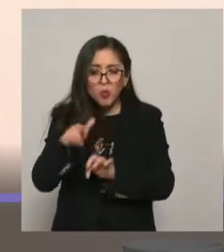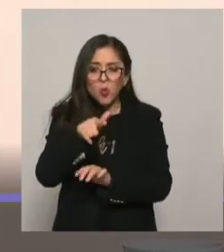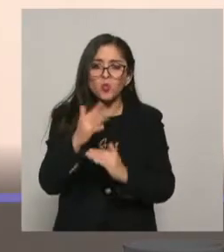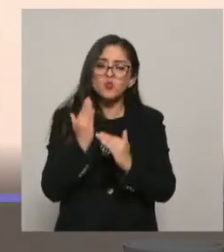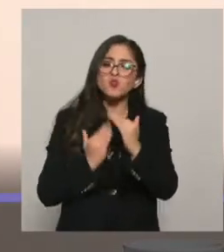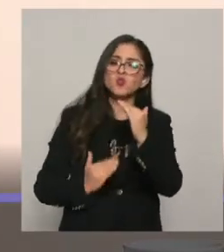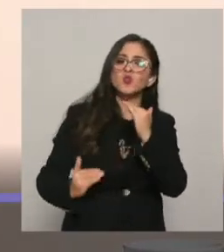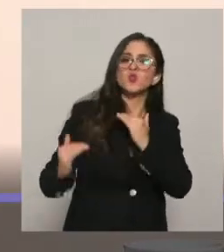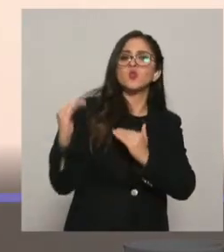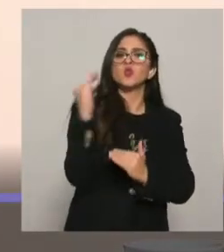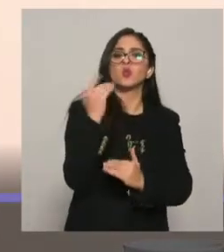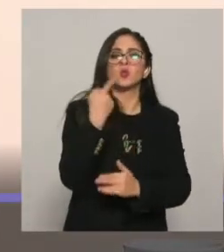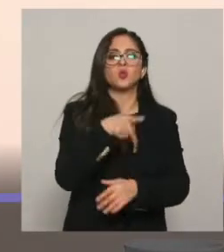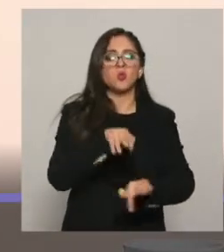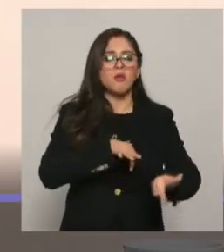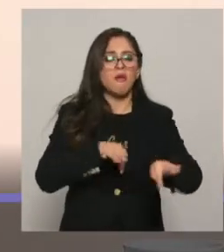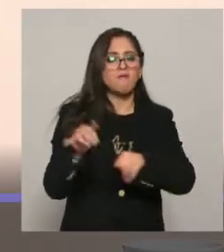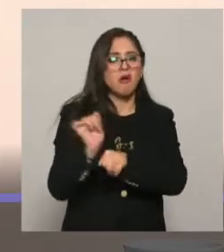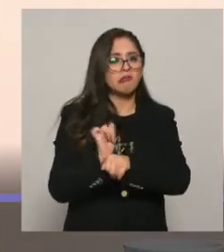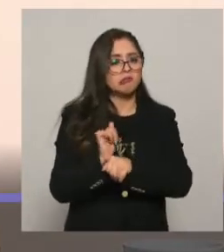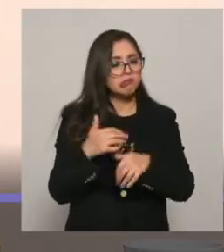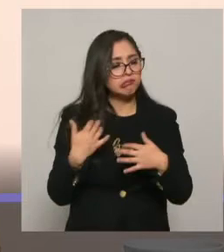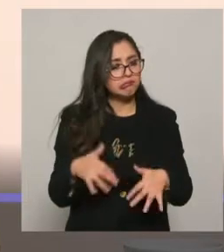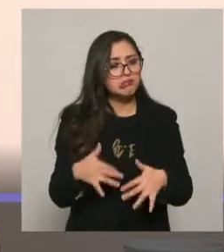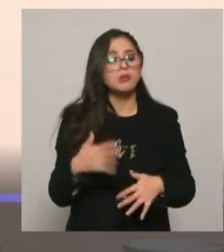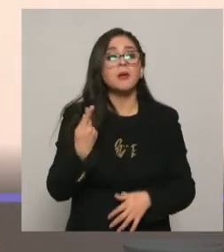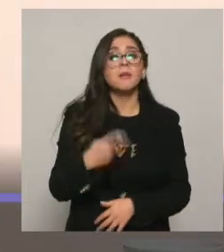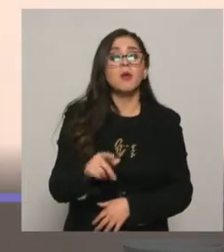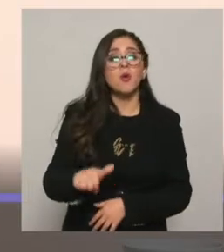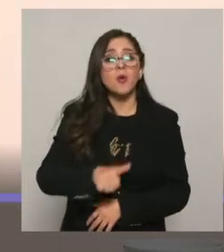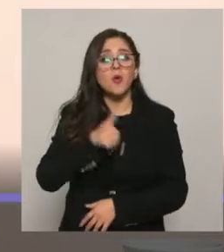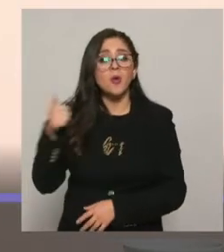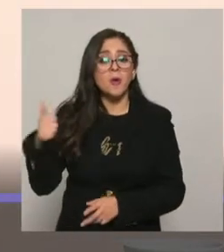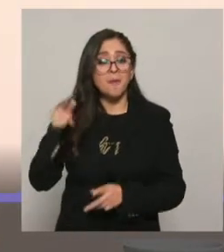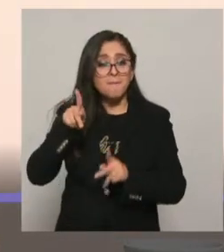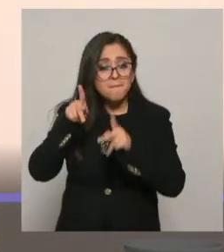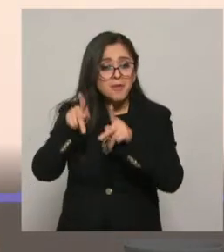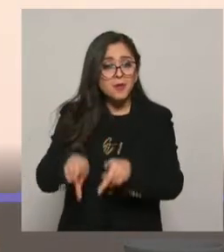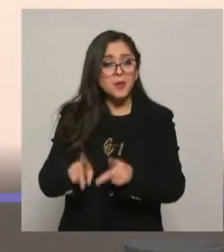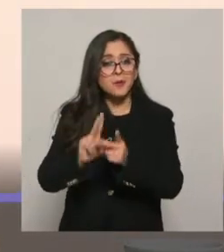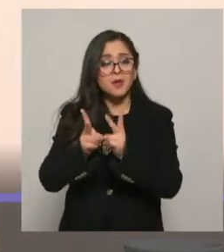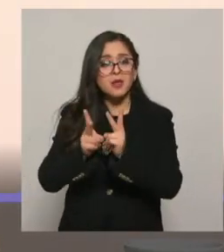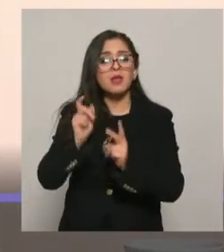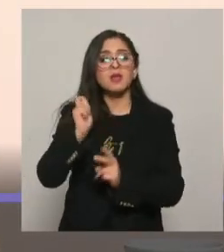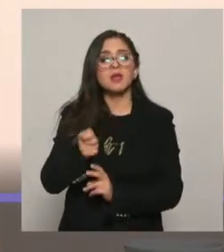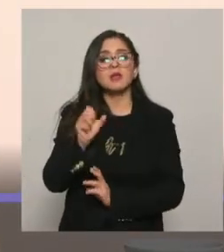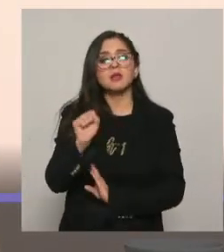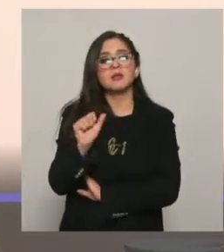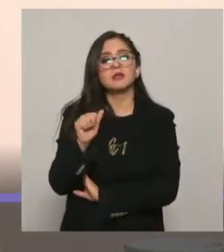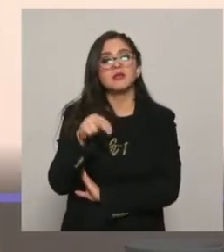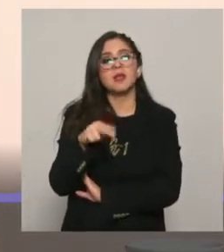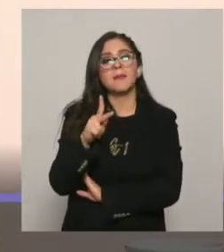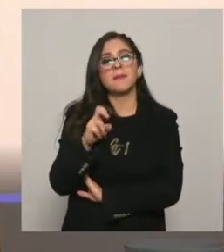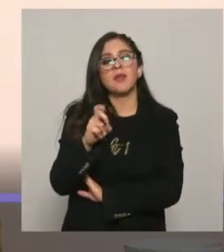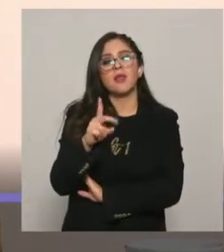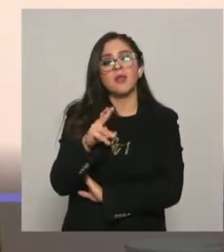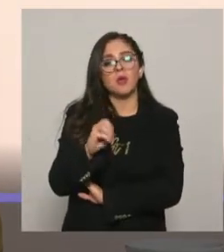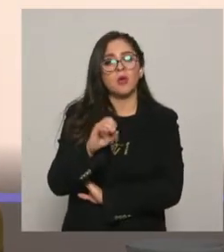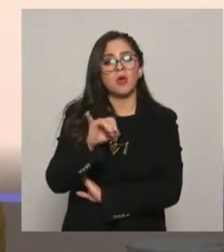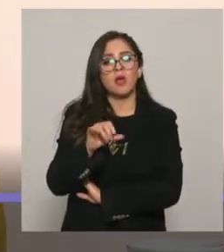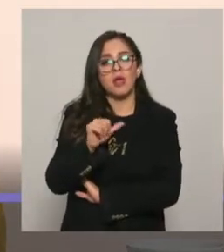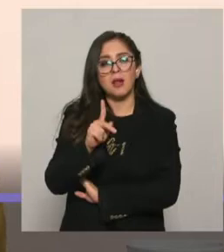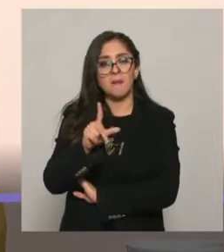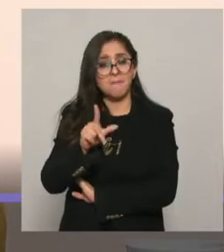Y hay otros panteones vecinales. Hay el panteón vecinal de San Pedro Jalpa, que también